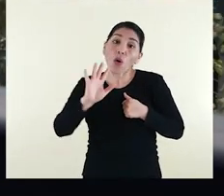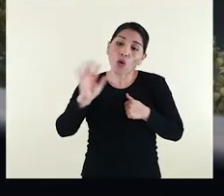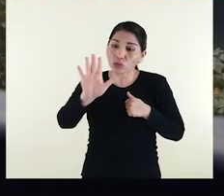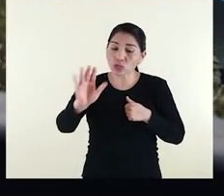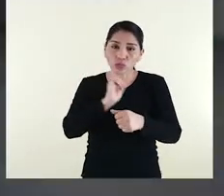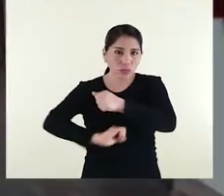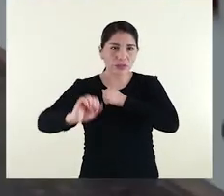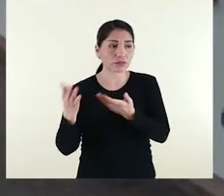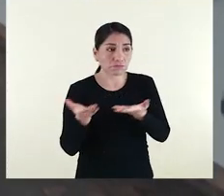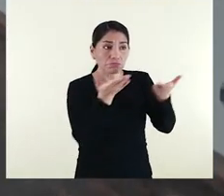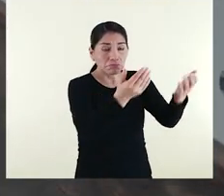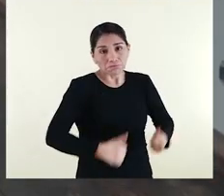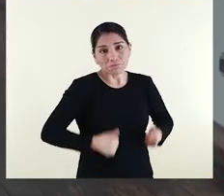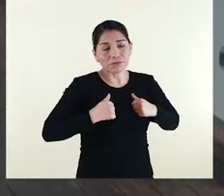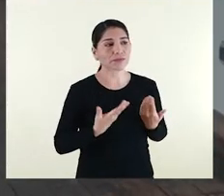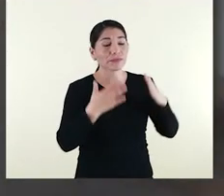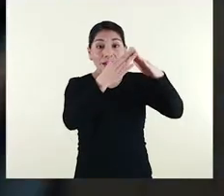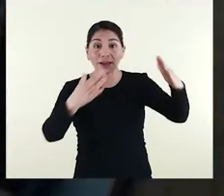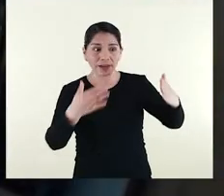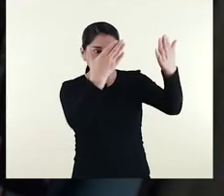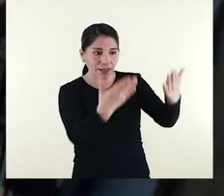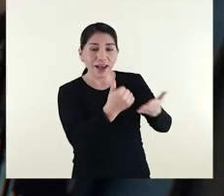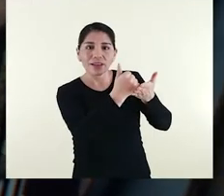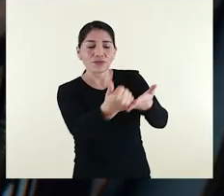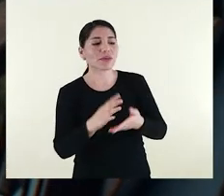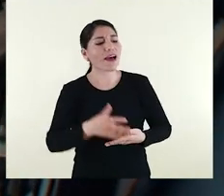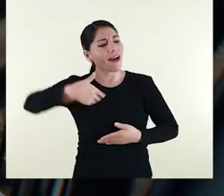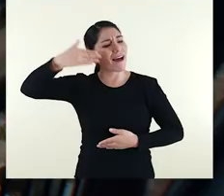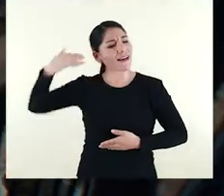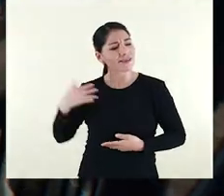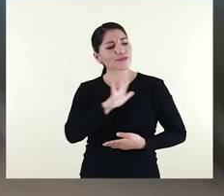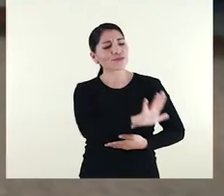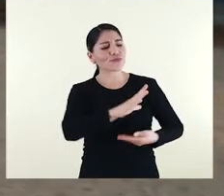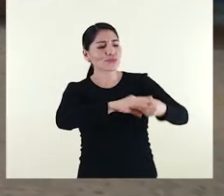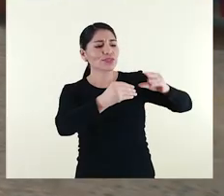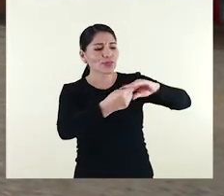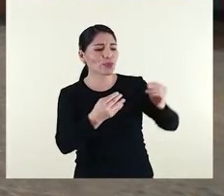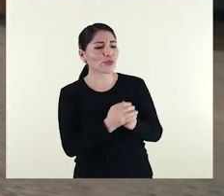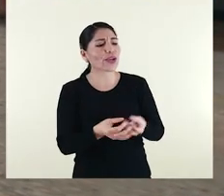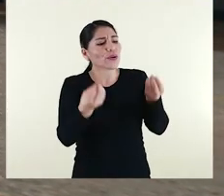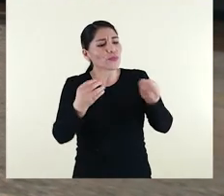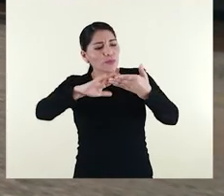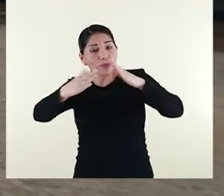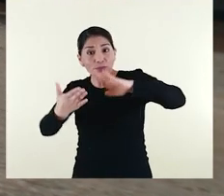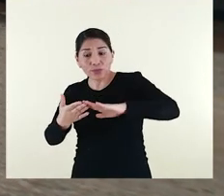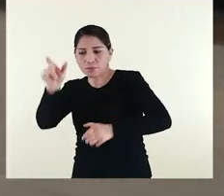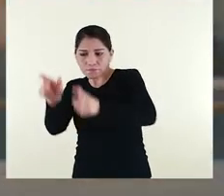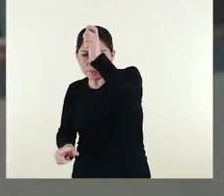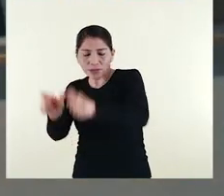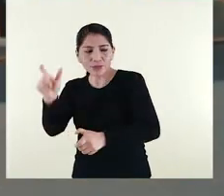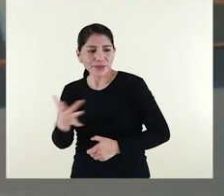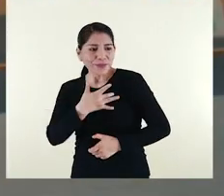vivir una persona y sus hijos si los tuviera. El Hospicio Ruiz Dávila es patrimonio recuperado y